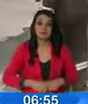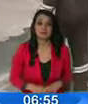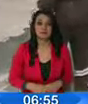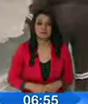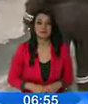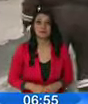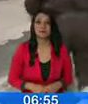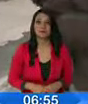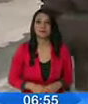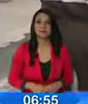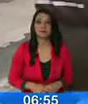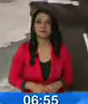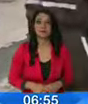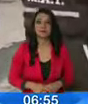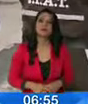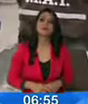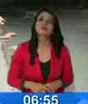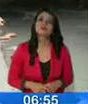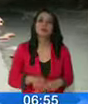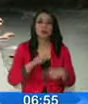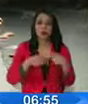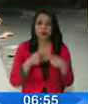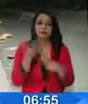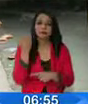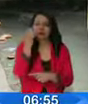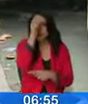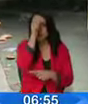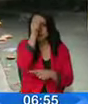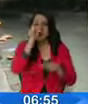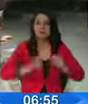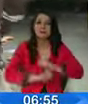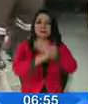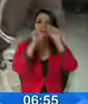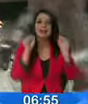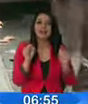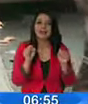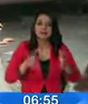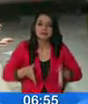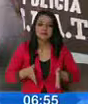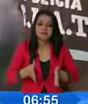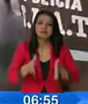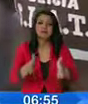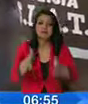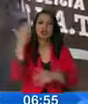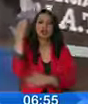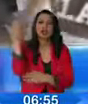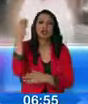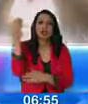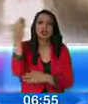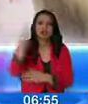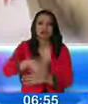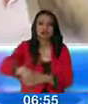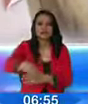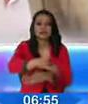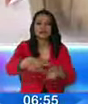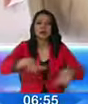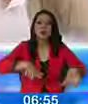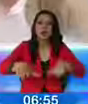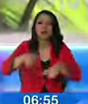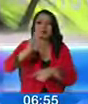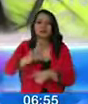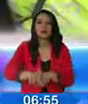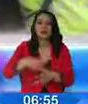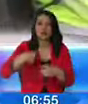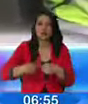El accidente de tránsito se registró la mañana de este domingo sobre la avenida Marta Bucaram de Roldós, a la altura de la ciudad de La Ibarra, sur de